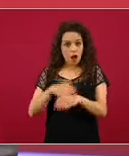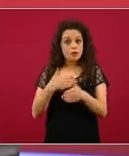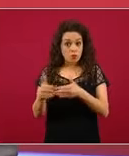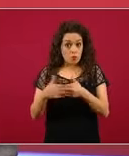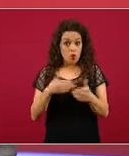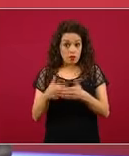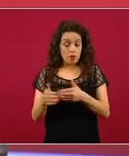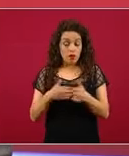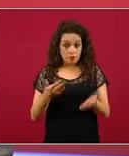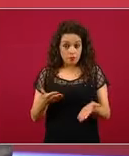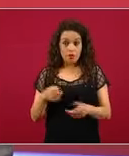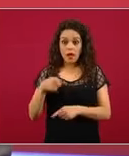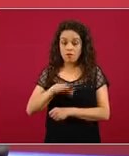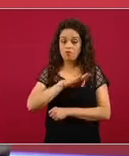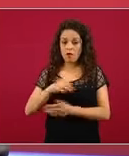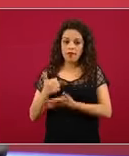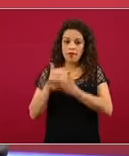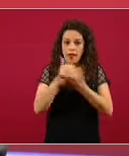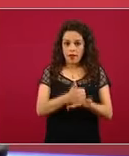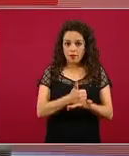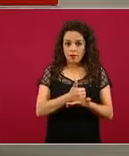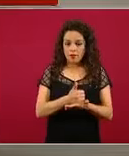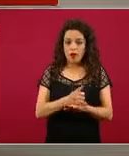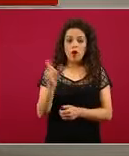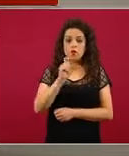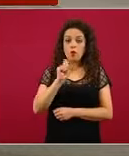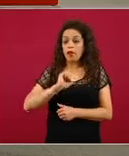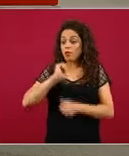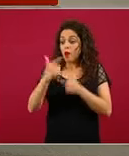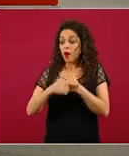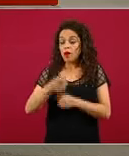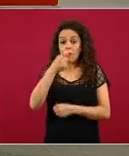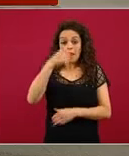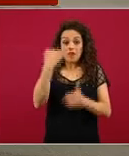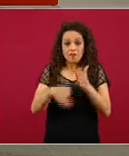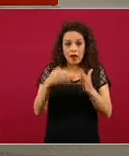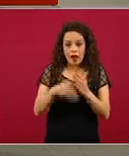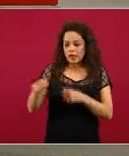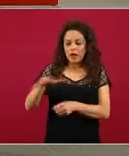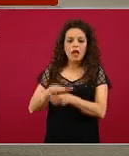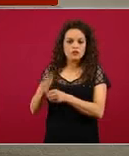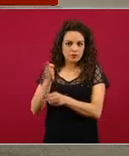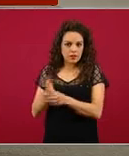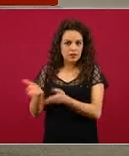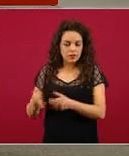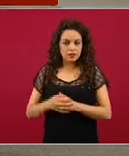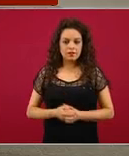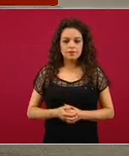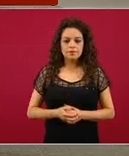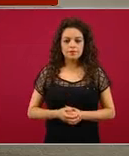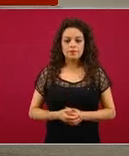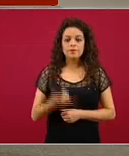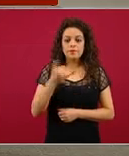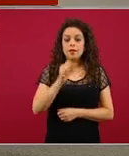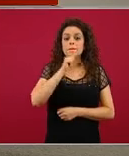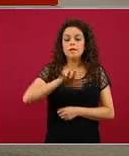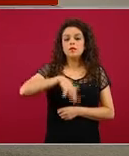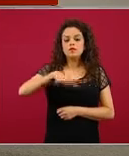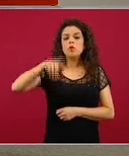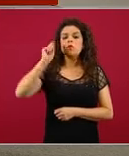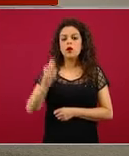que pueden subsanar la carencia temporal de algunos de estos. Y también se buscó ampliar